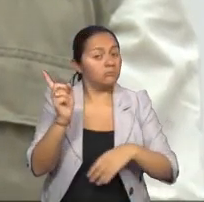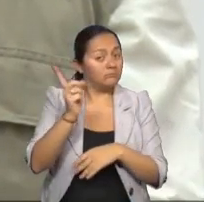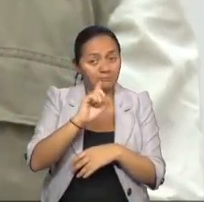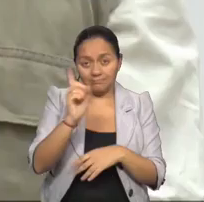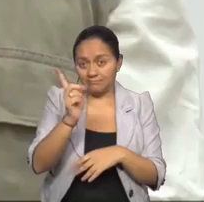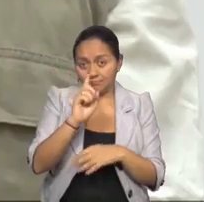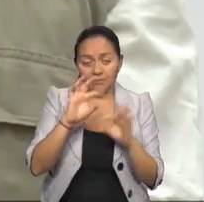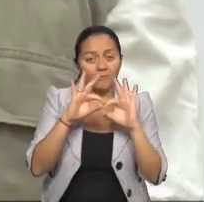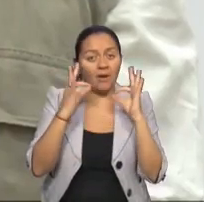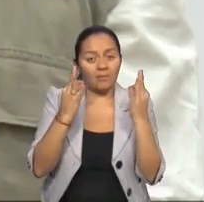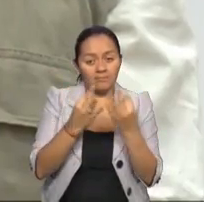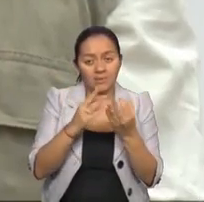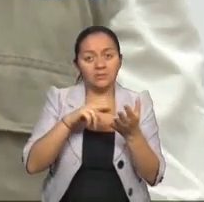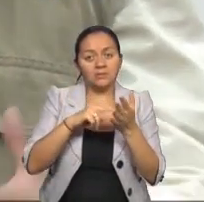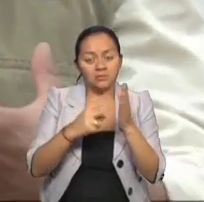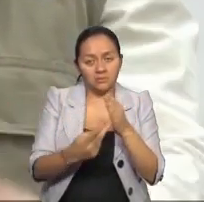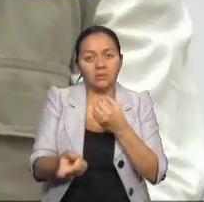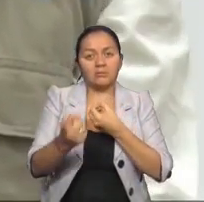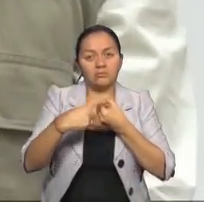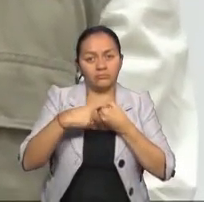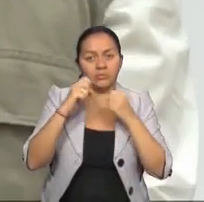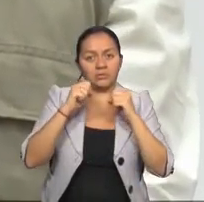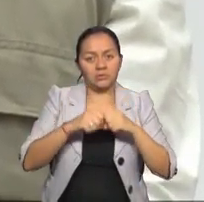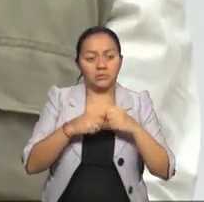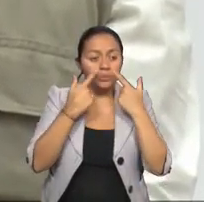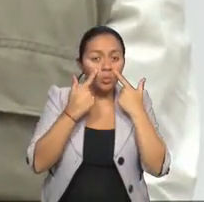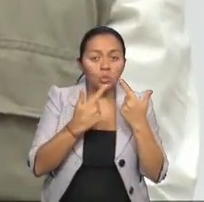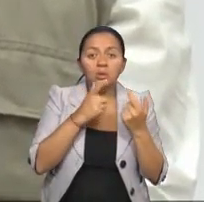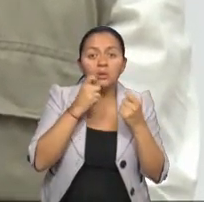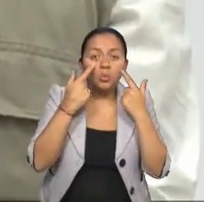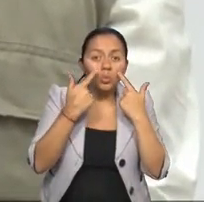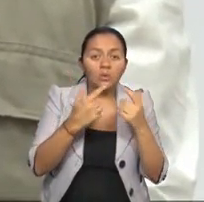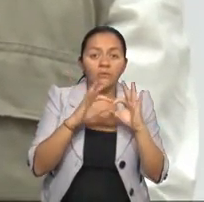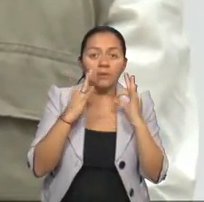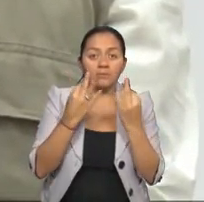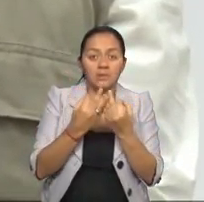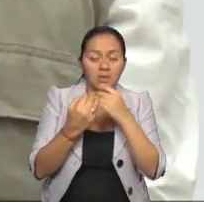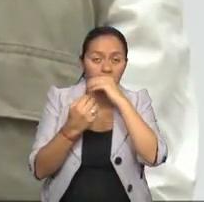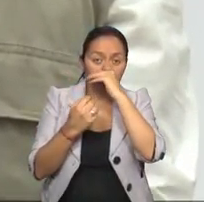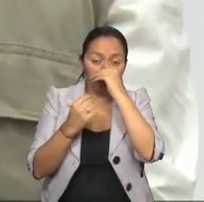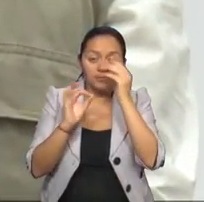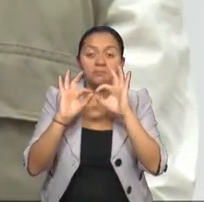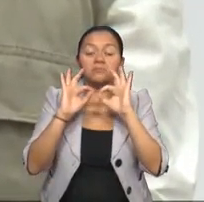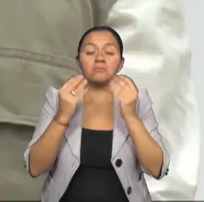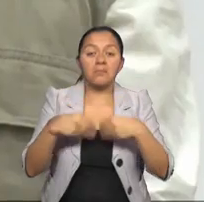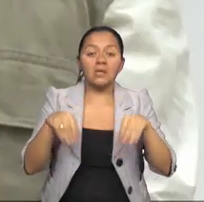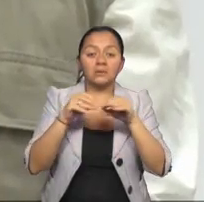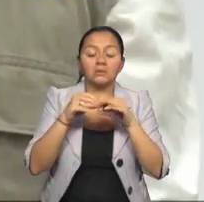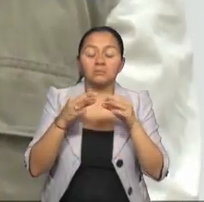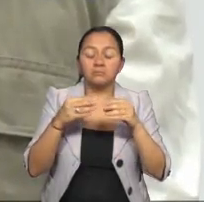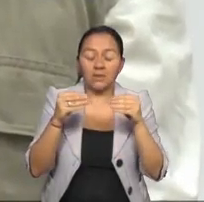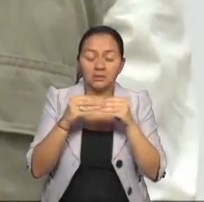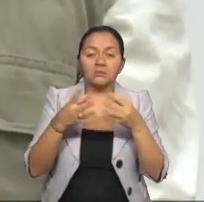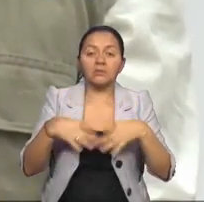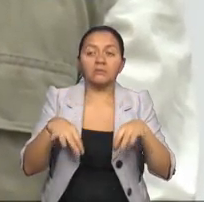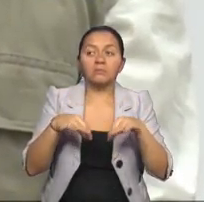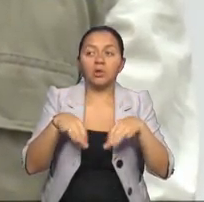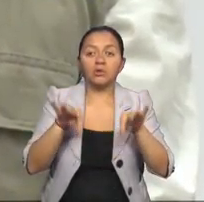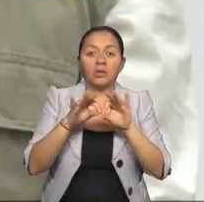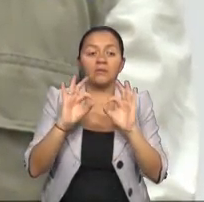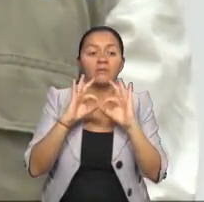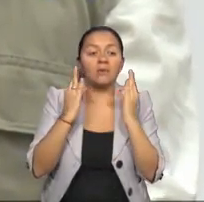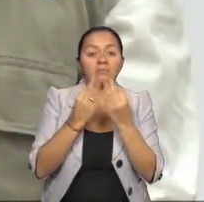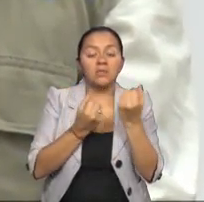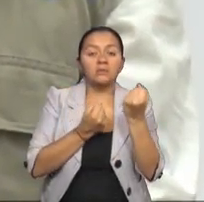las cuidadoras o cuidadores es donde está la familia y nosotros efectivamente consideramos que es fundamental la participación